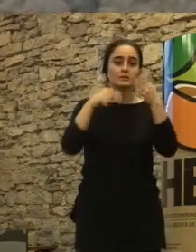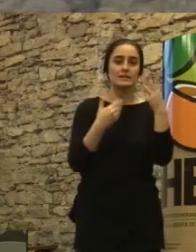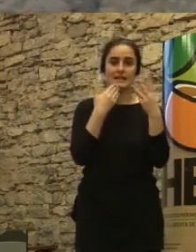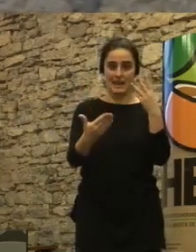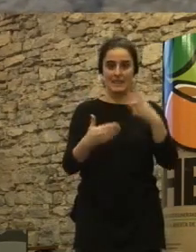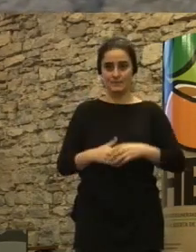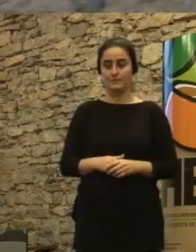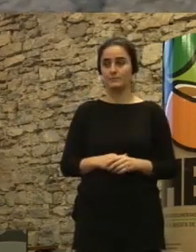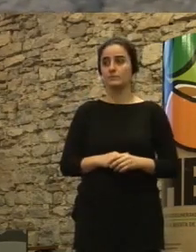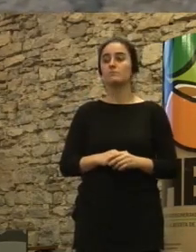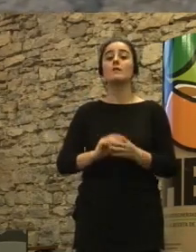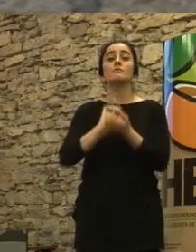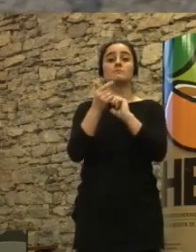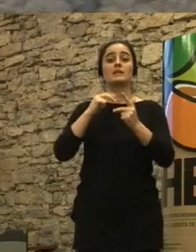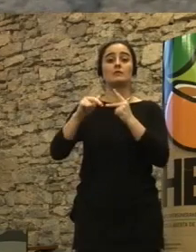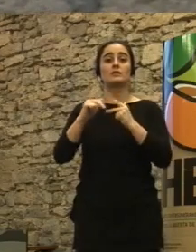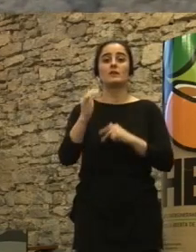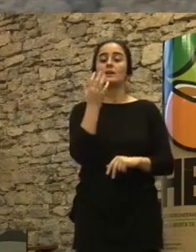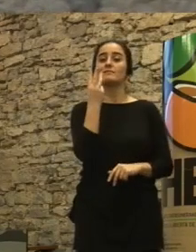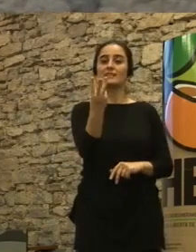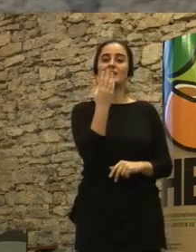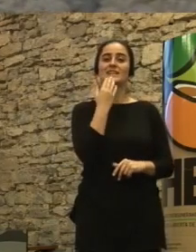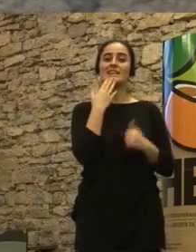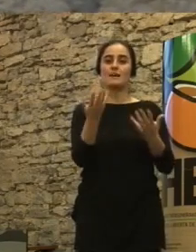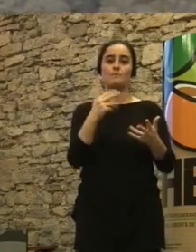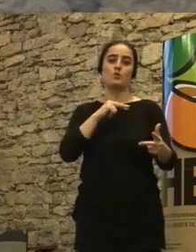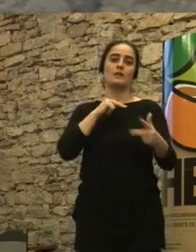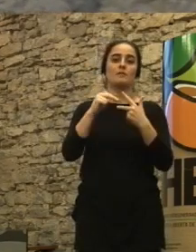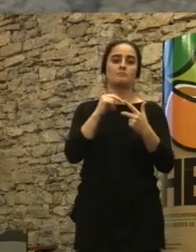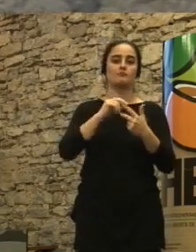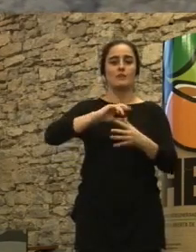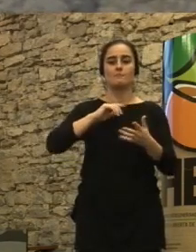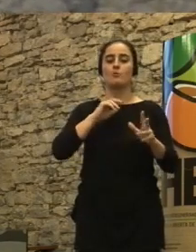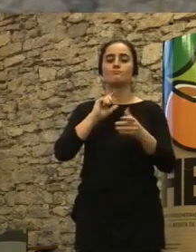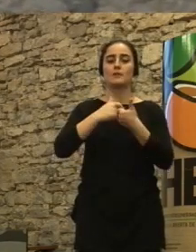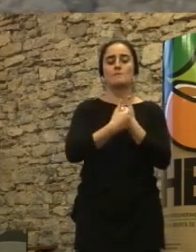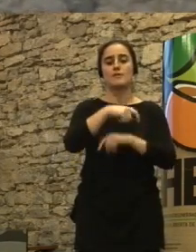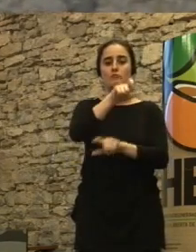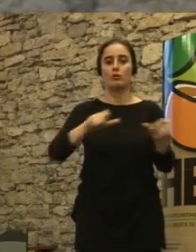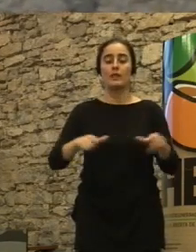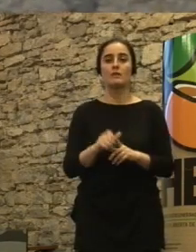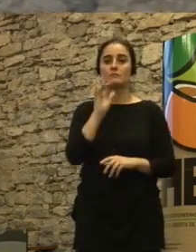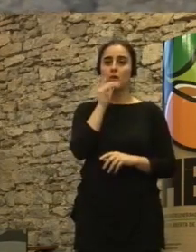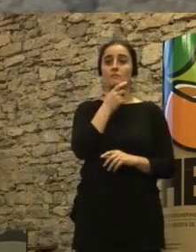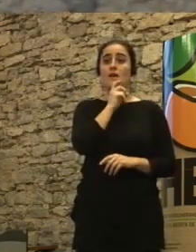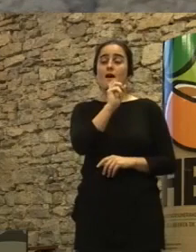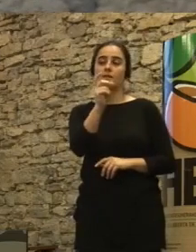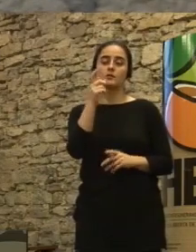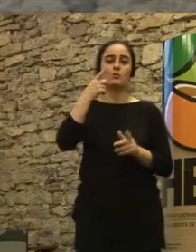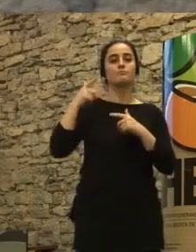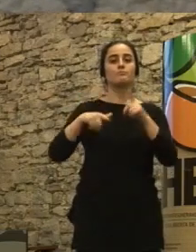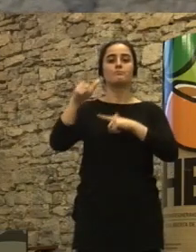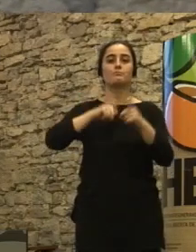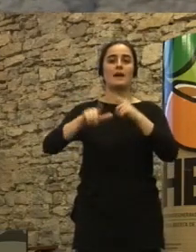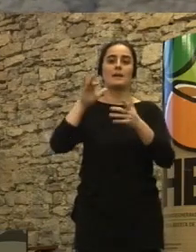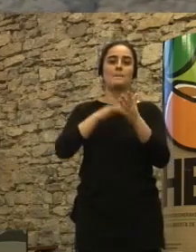ekintzaile, gizarte mugimendu iru adibidekin. Ya les avanzo que el viaje nos va a llevar por diferentes lugares. Vamos a ir a la calle para hablar de